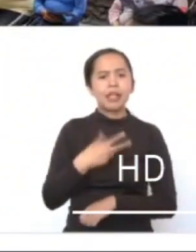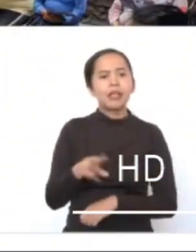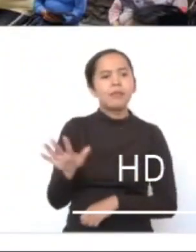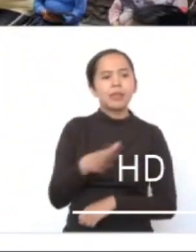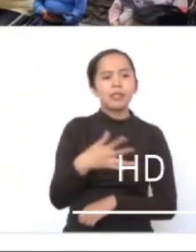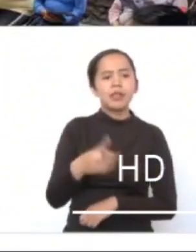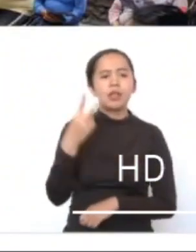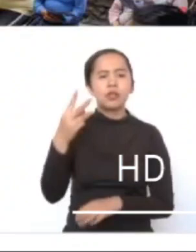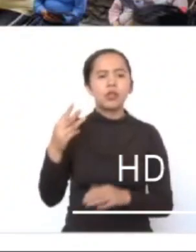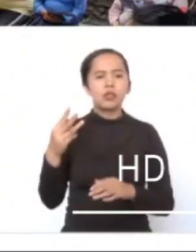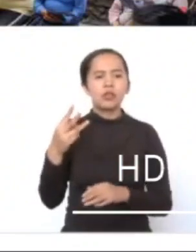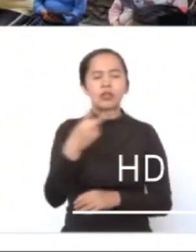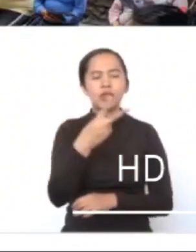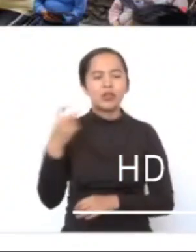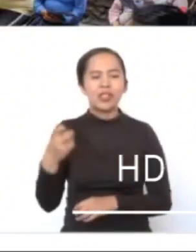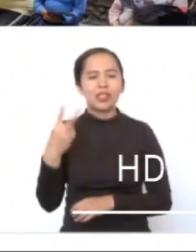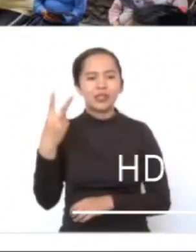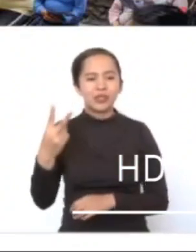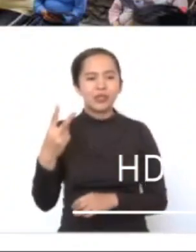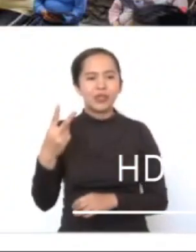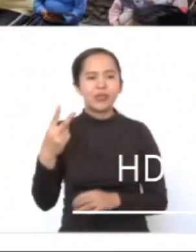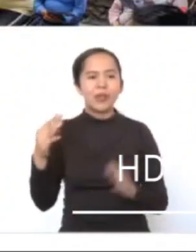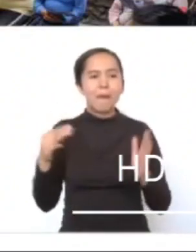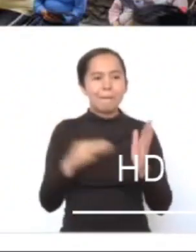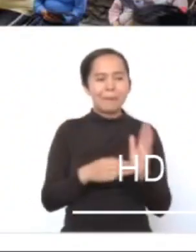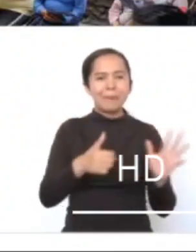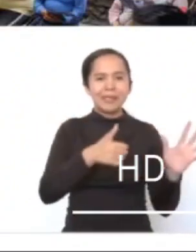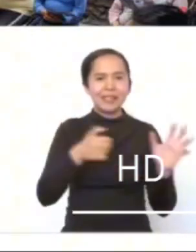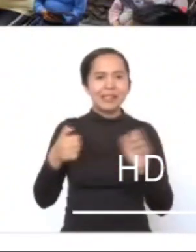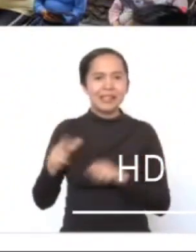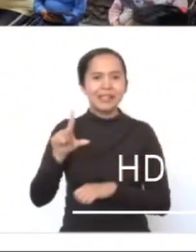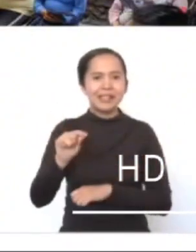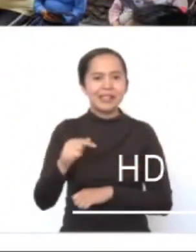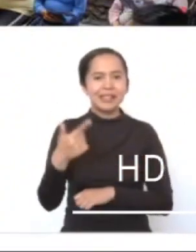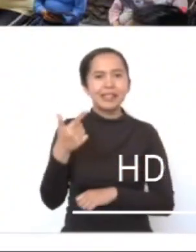202.677 visitas, sobre todo en las